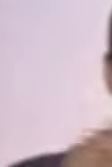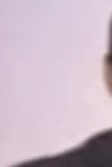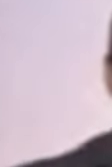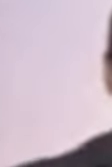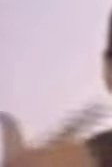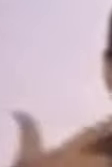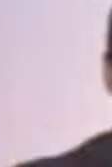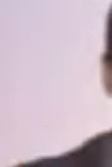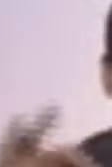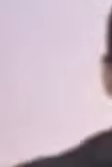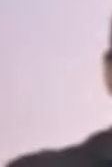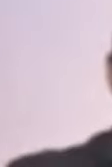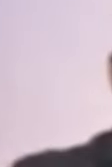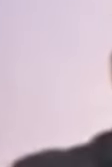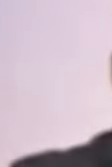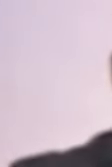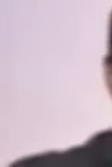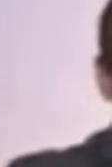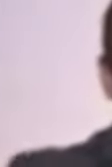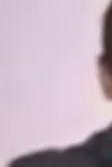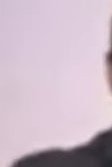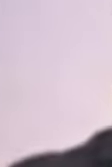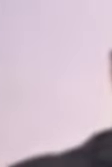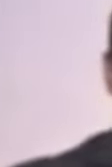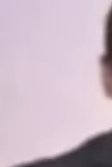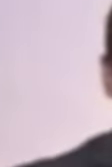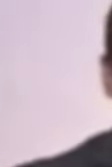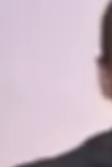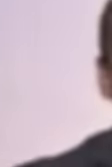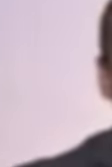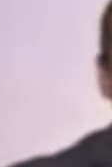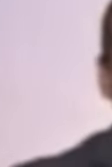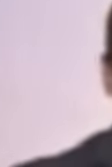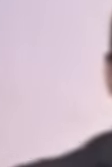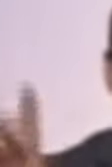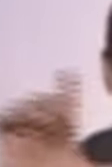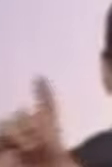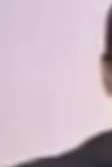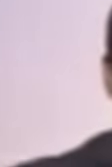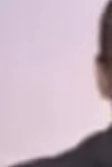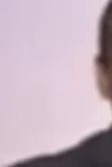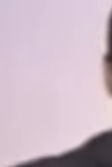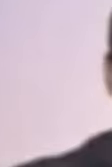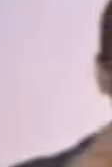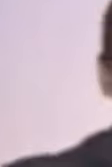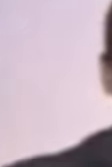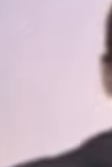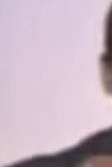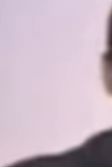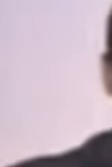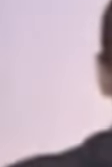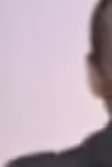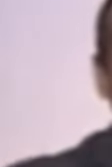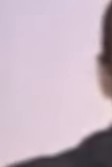o conspirar con algún alto mando para tales fines. Y al igual que la prensa sicaria, algunos operadores de la Fiscalía son amantes